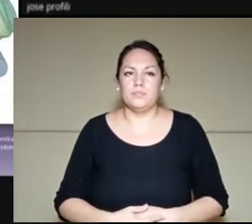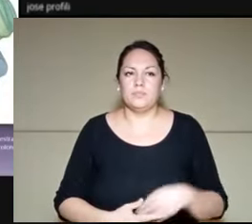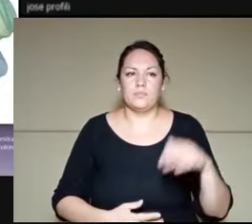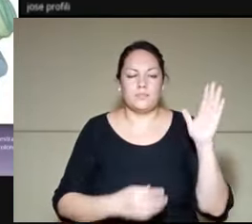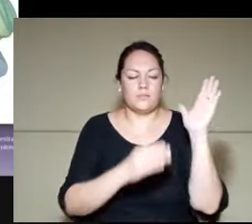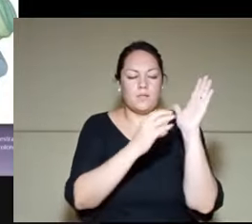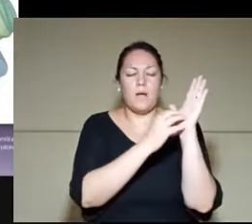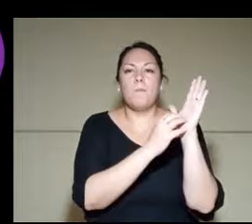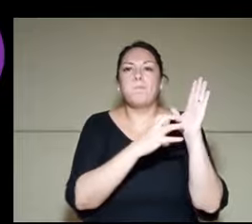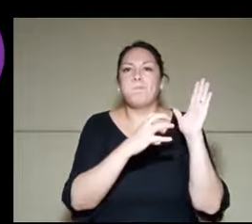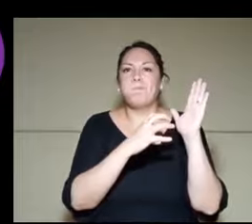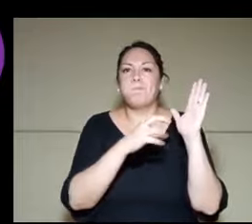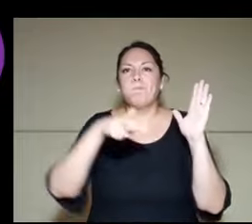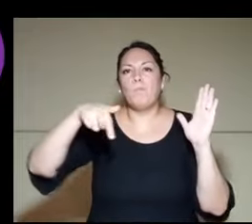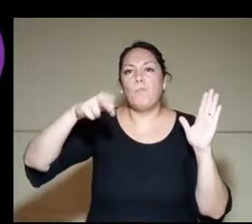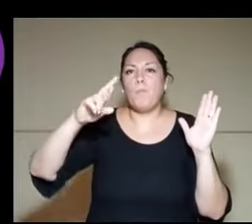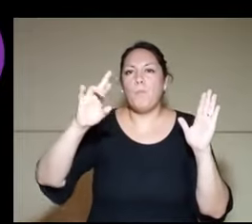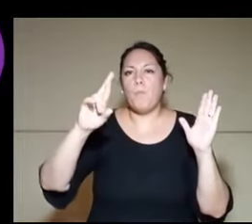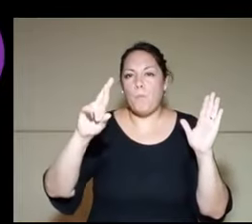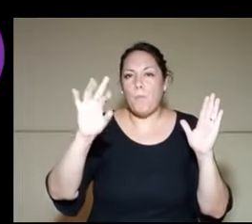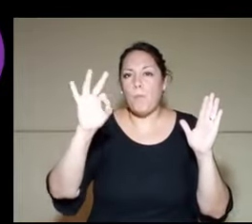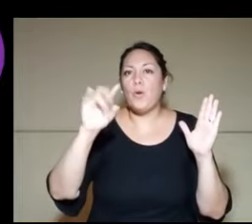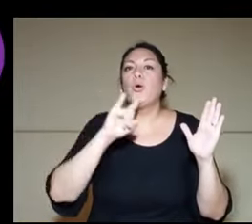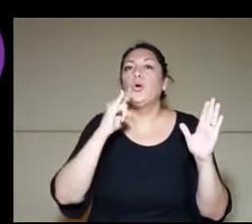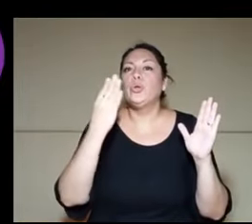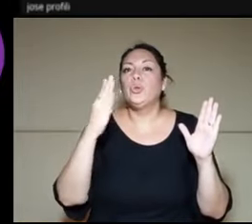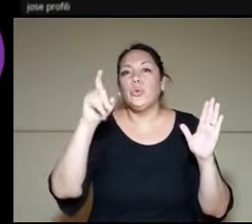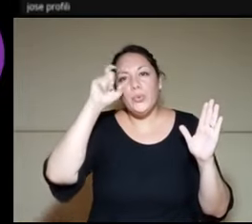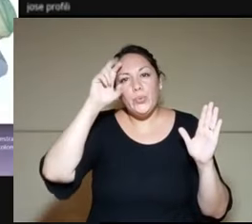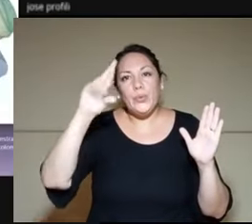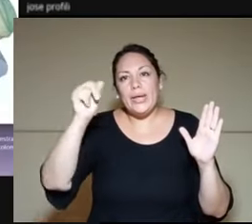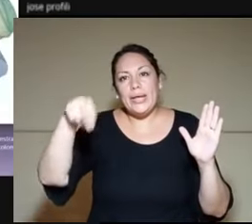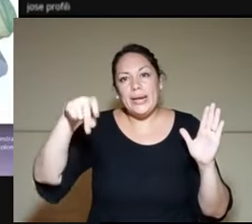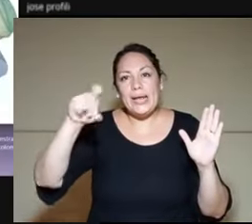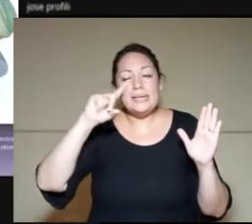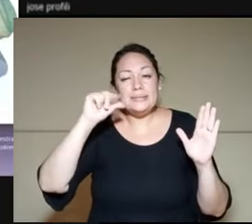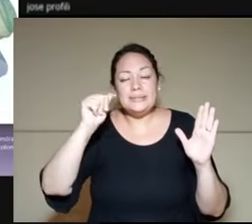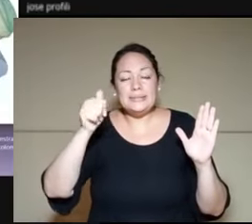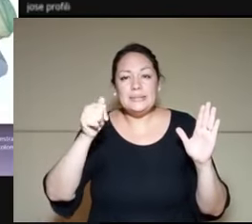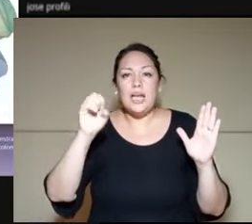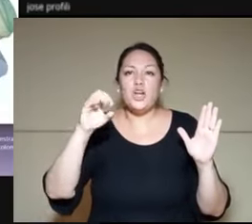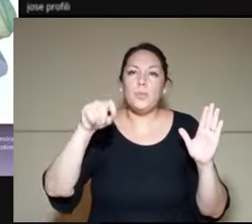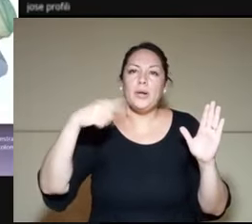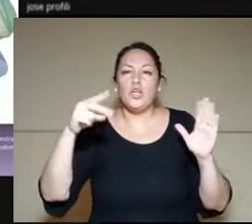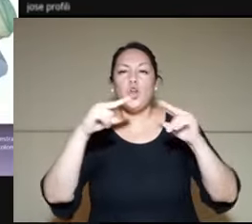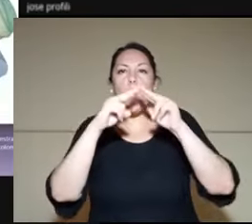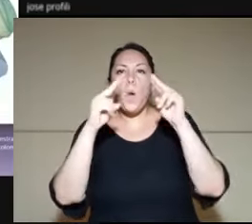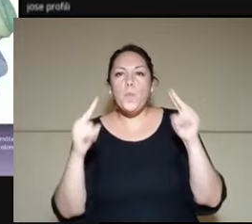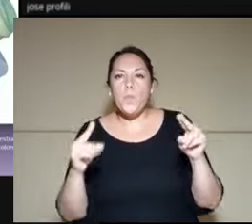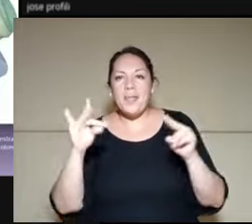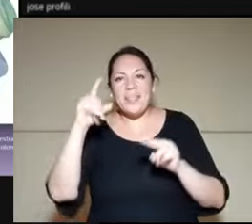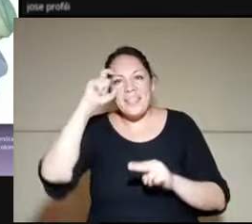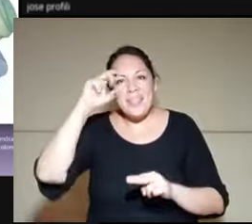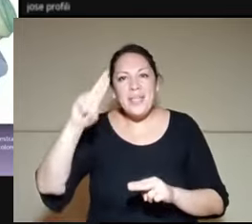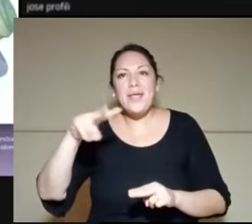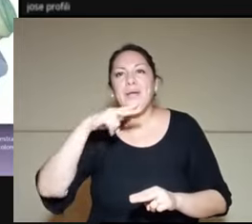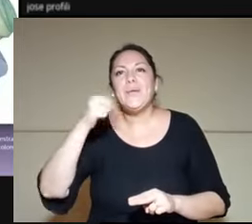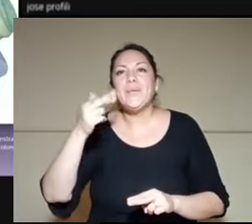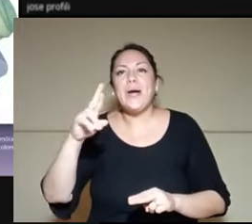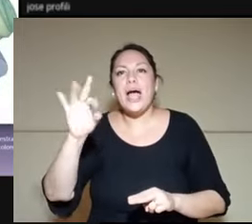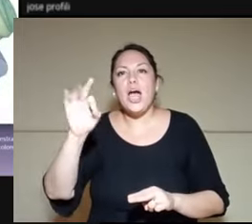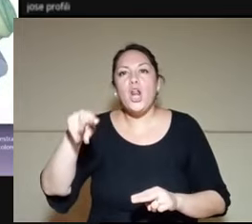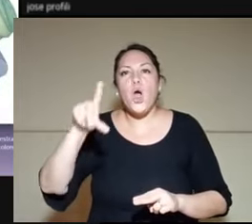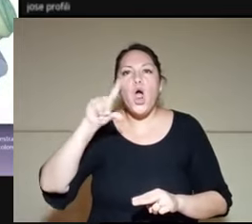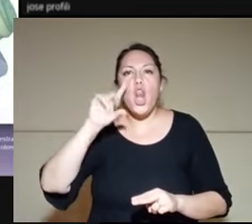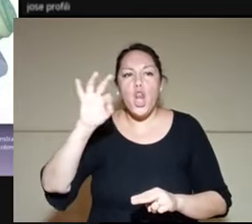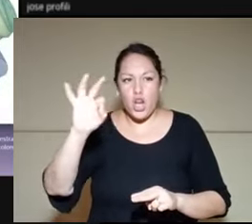que es de la protuberancia anular, o puente de Barolio. Esta protuberancia anular, ¿sí? En